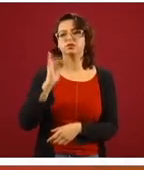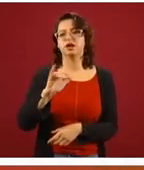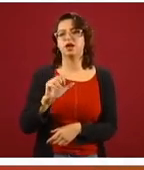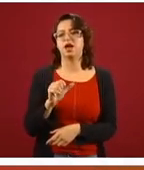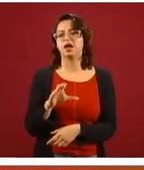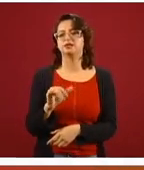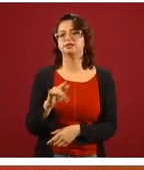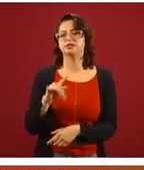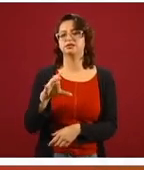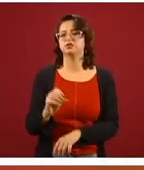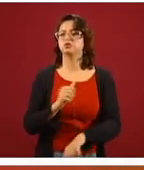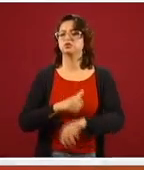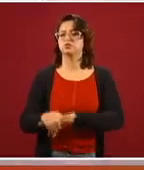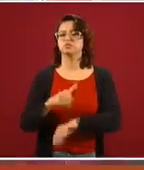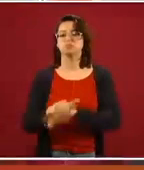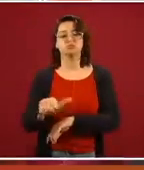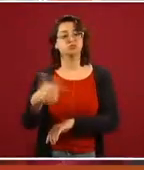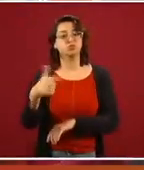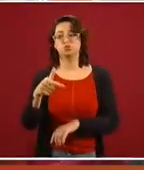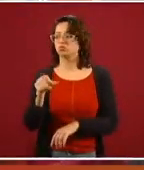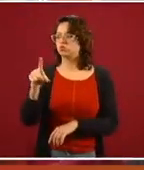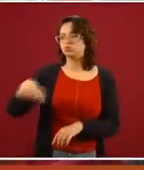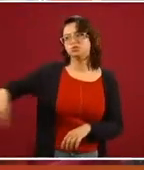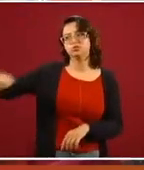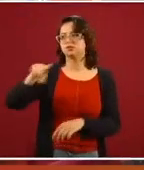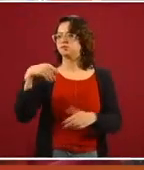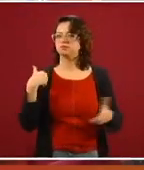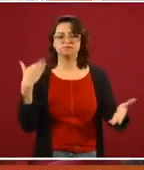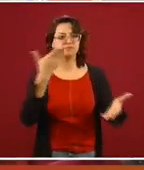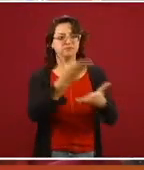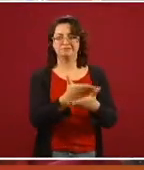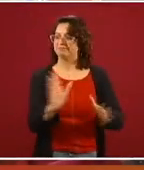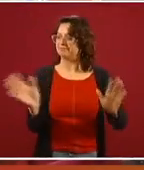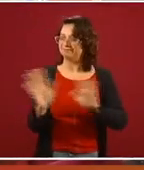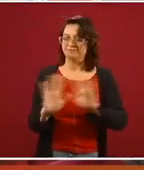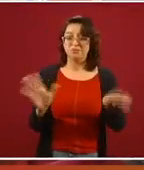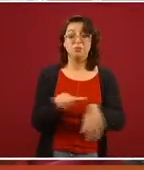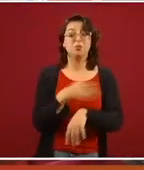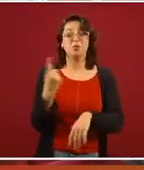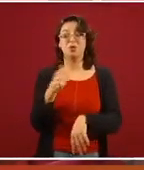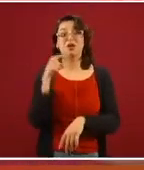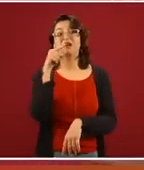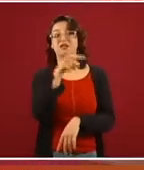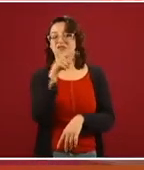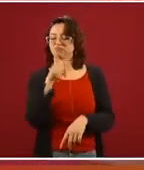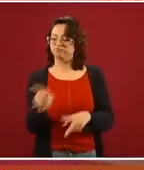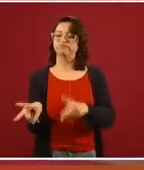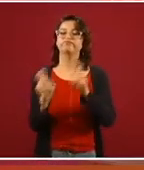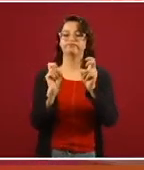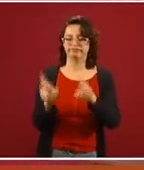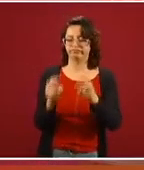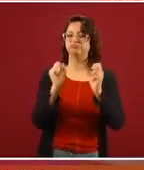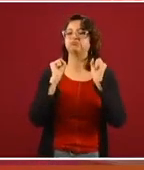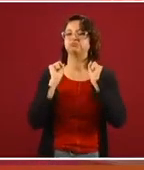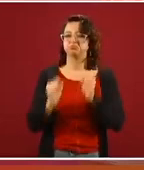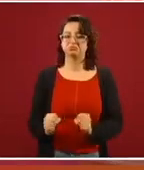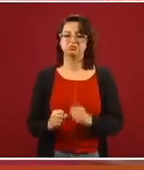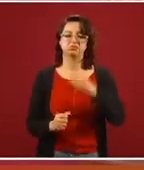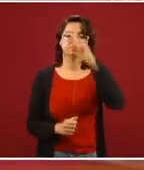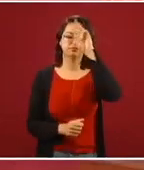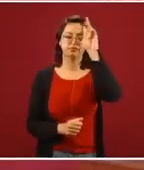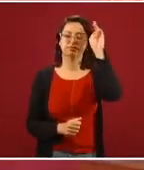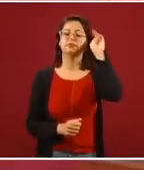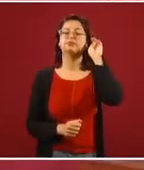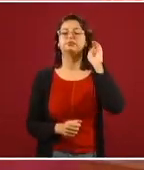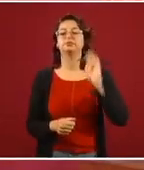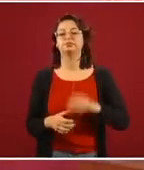12. Ahí ni le duden que las bombas no están calibradas y están robando. Los precios